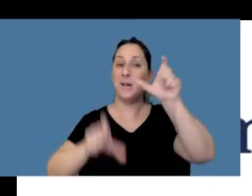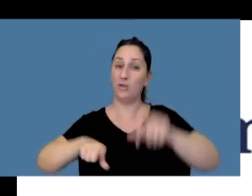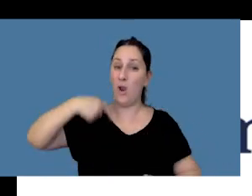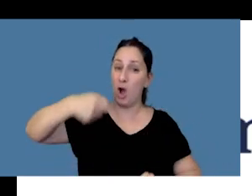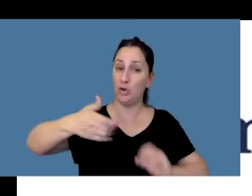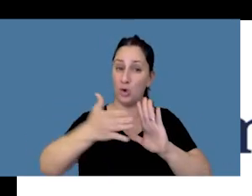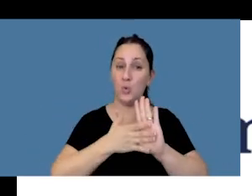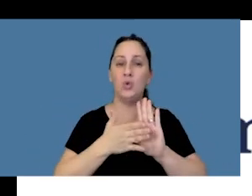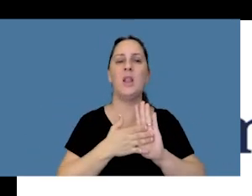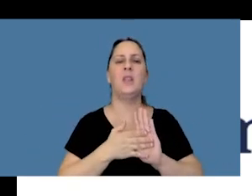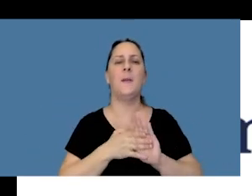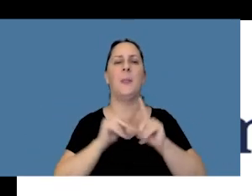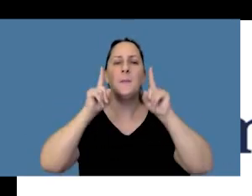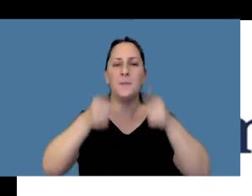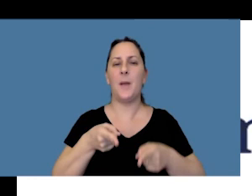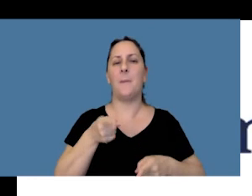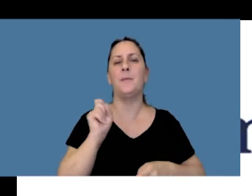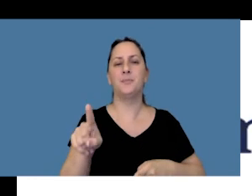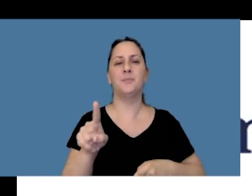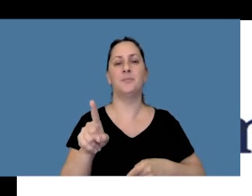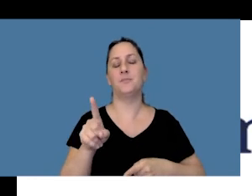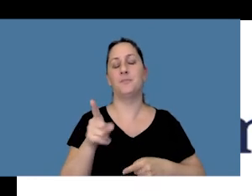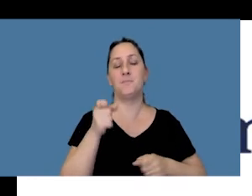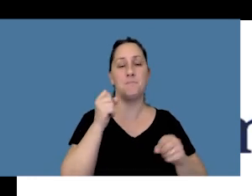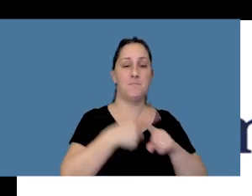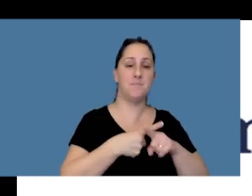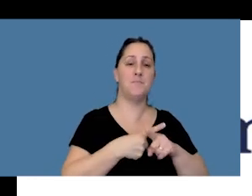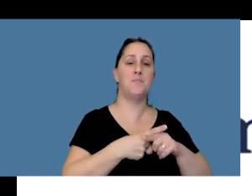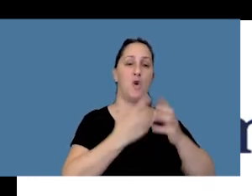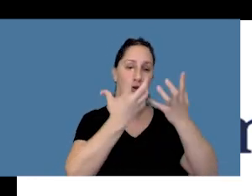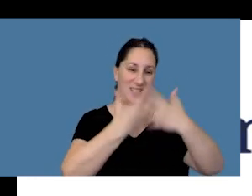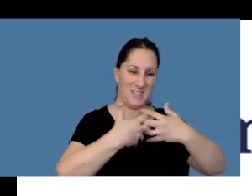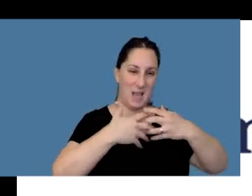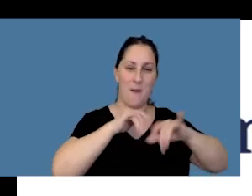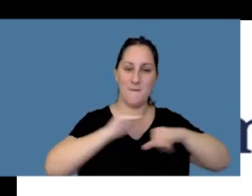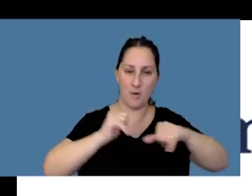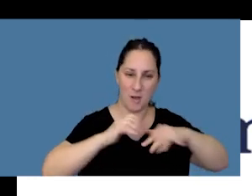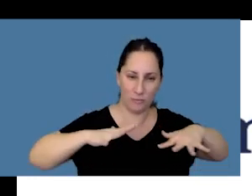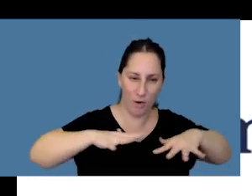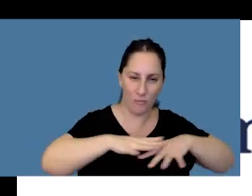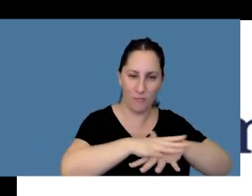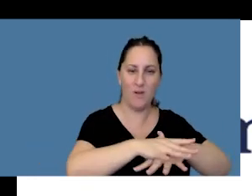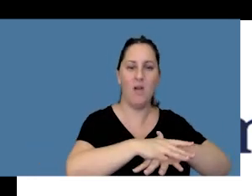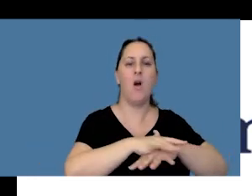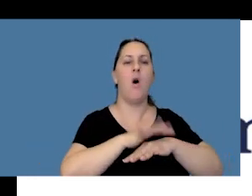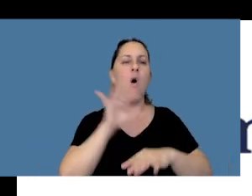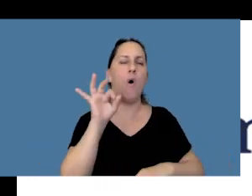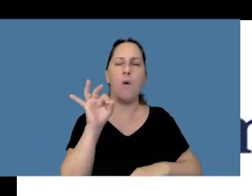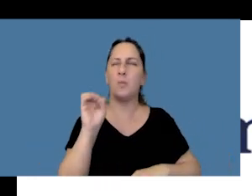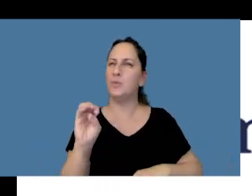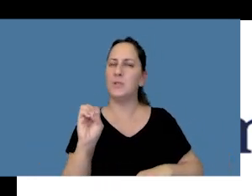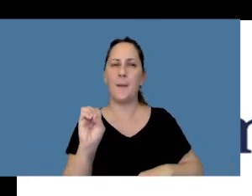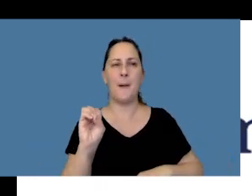a tener, digamos, ya sea tanto por cruces sistémicos o por, ¿cómo se